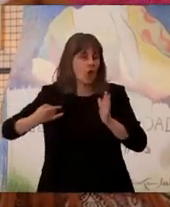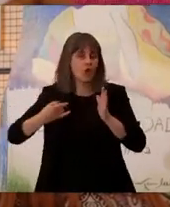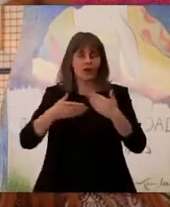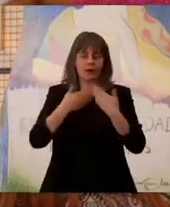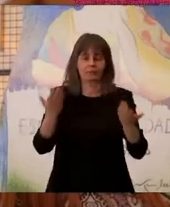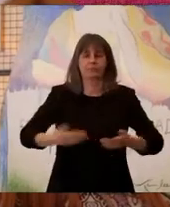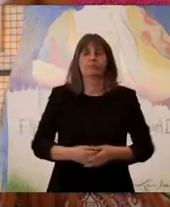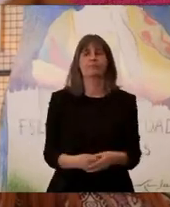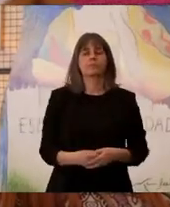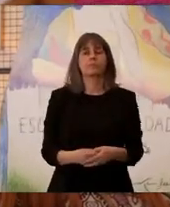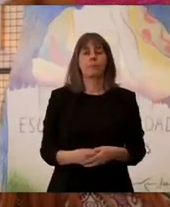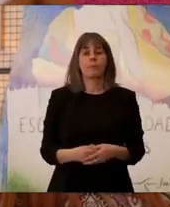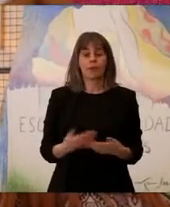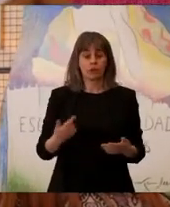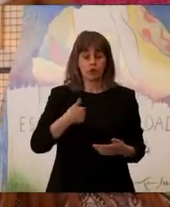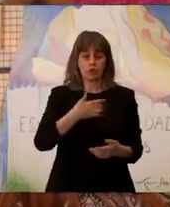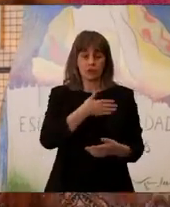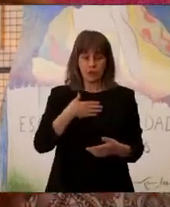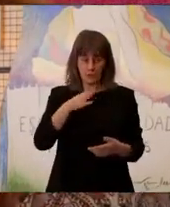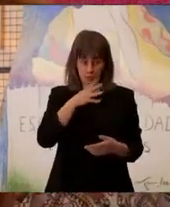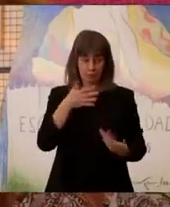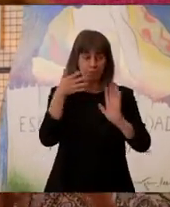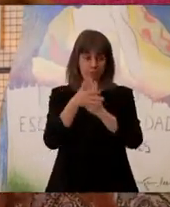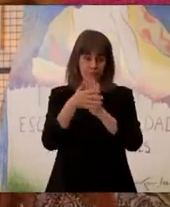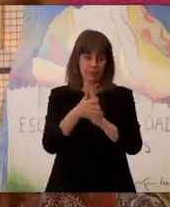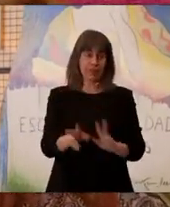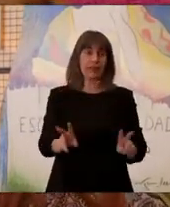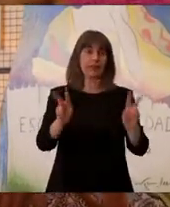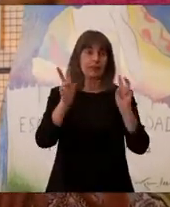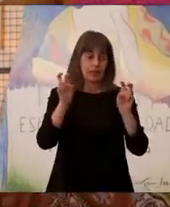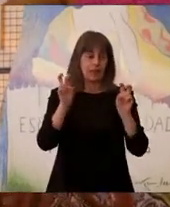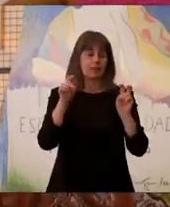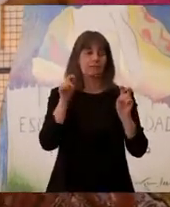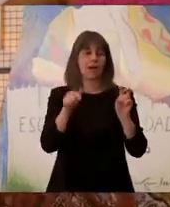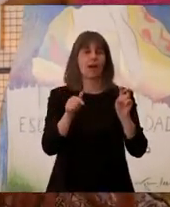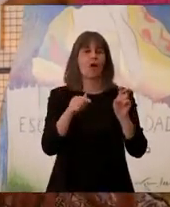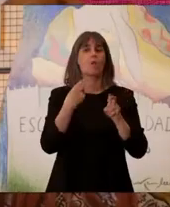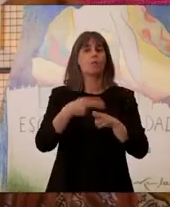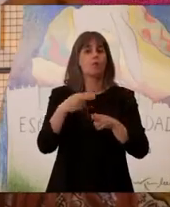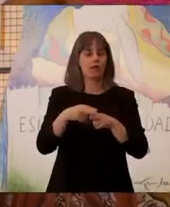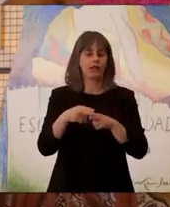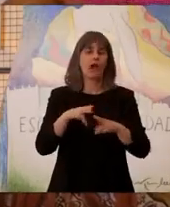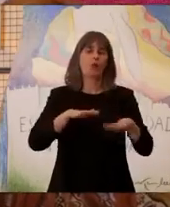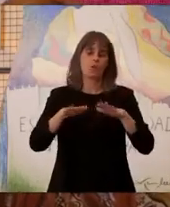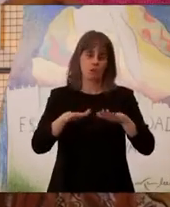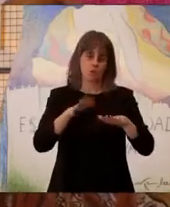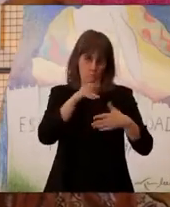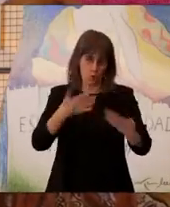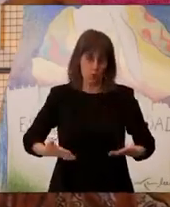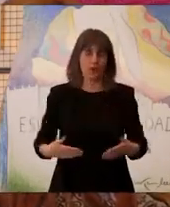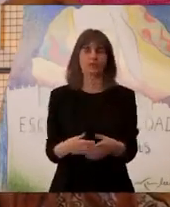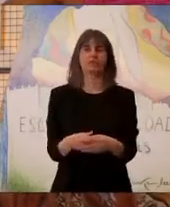bueno en este sentido quisiera entrar en el tema de la política y del momento que vivimos